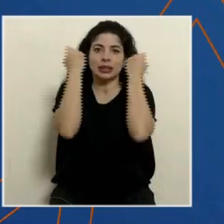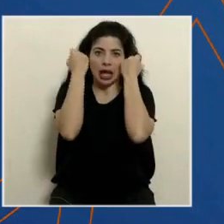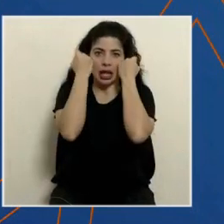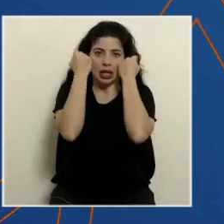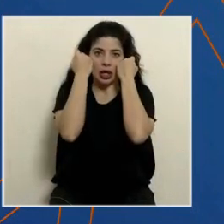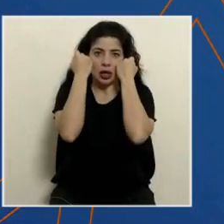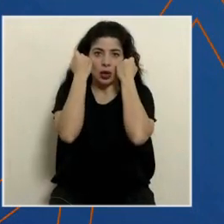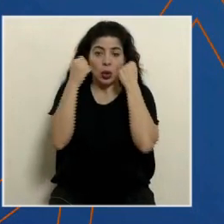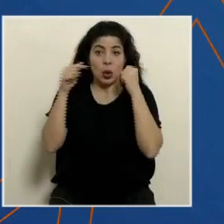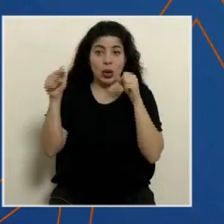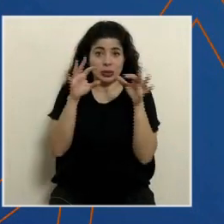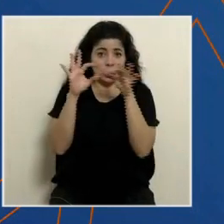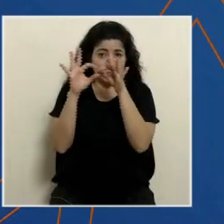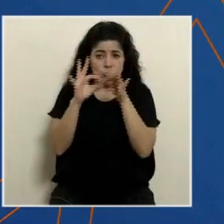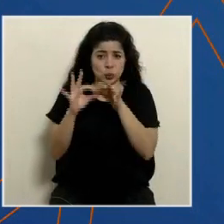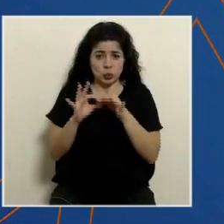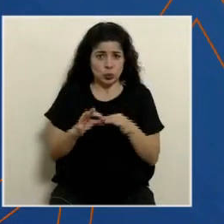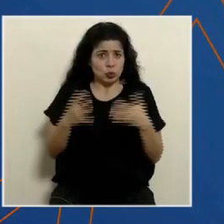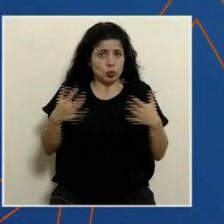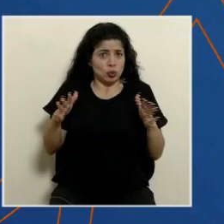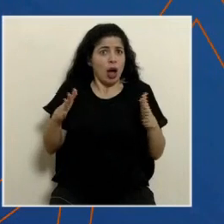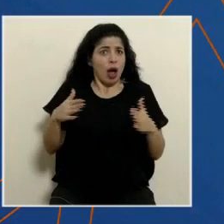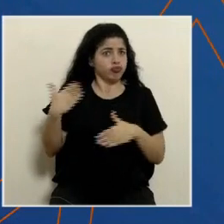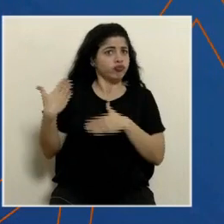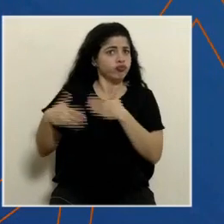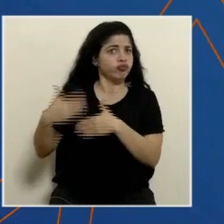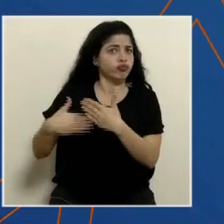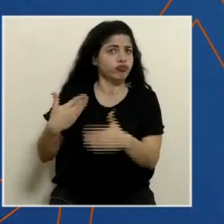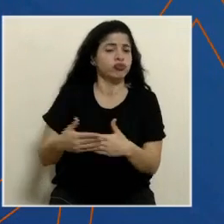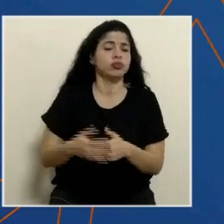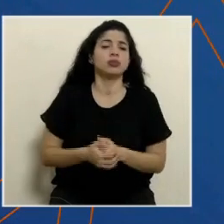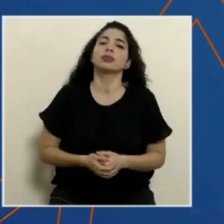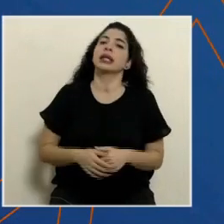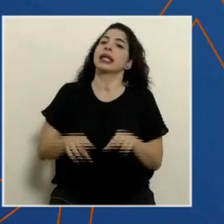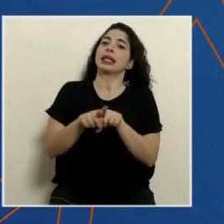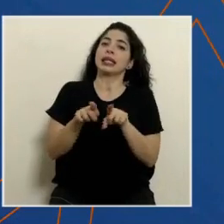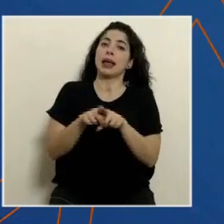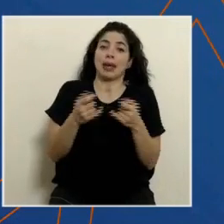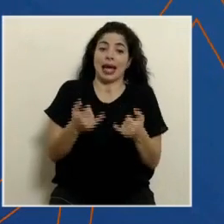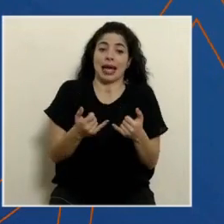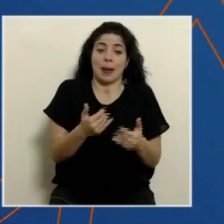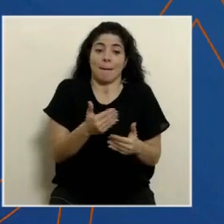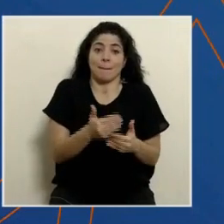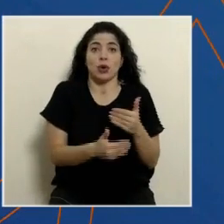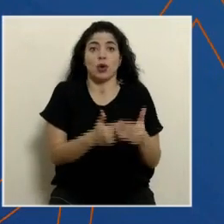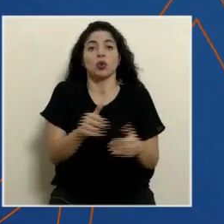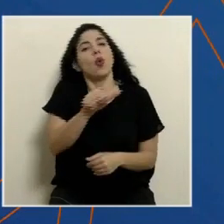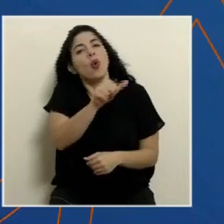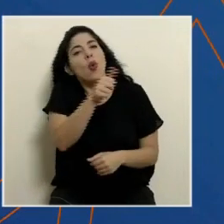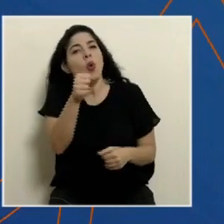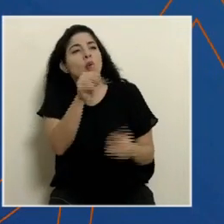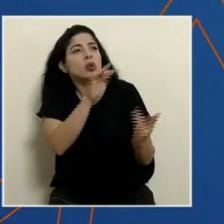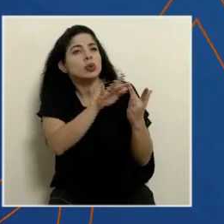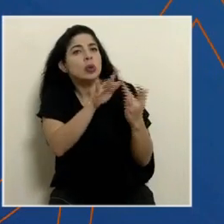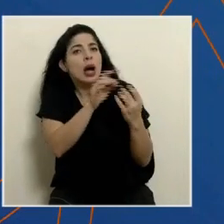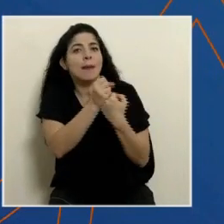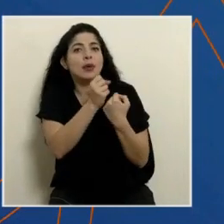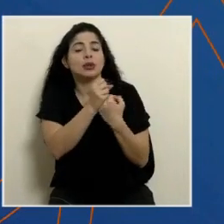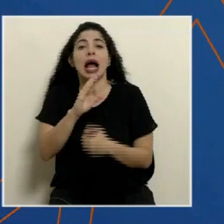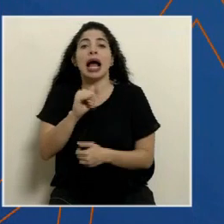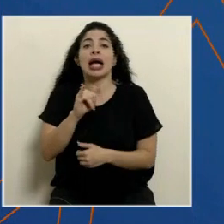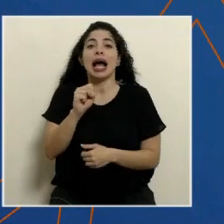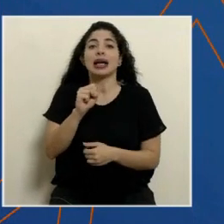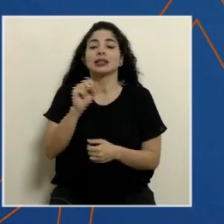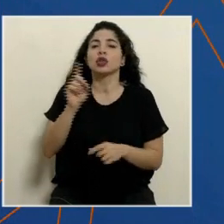Psiquiátrico. Todo esto ya está en ejecución. También hay en curso otros apoyos. El CAI de